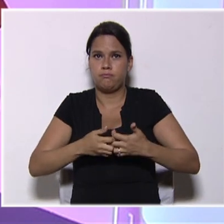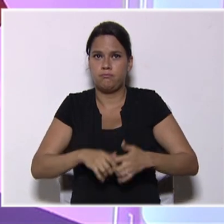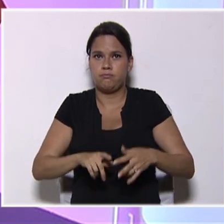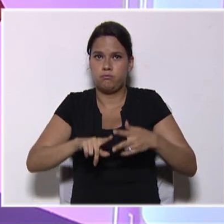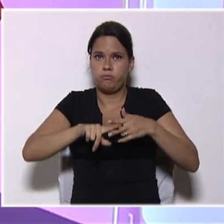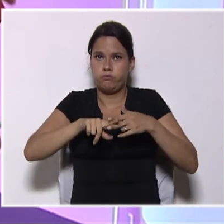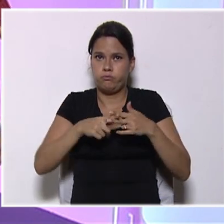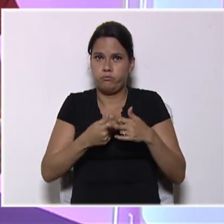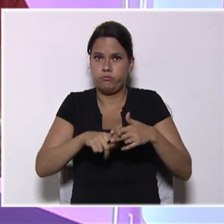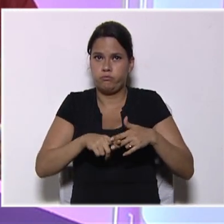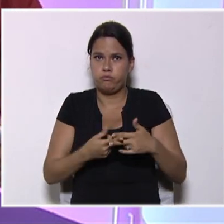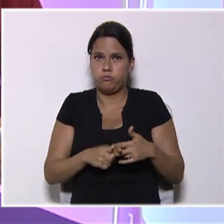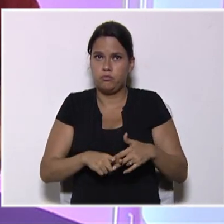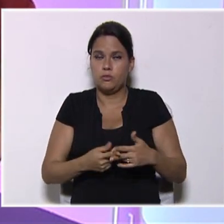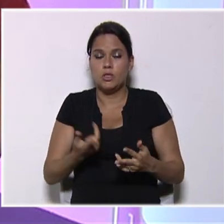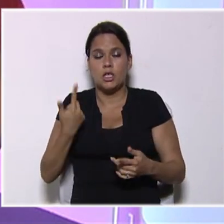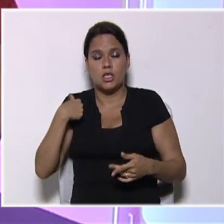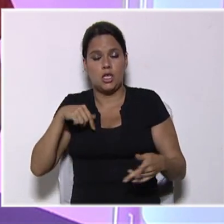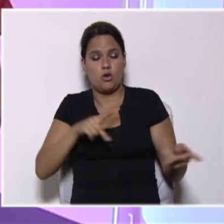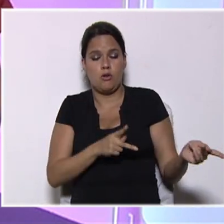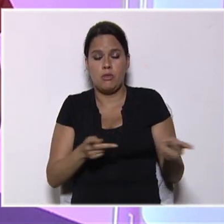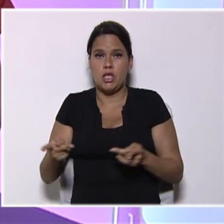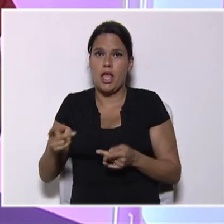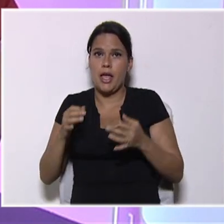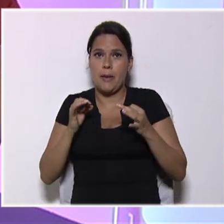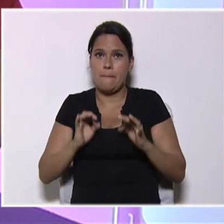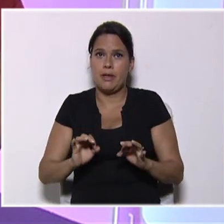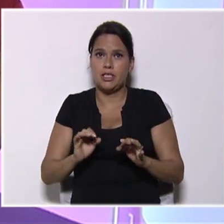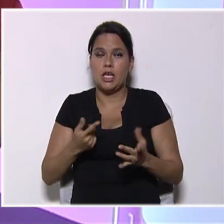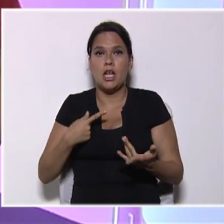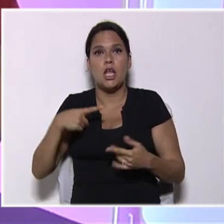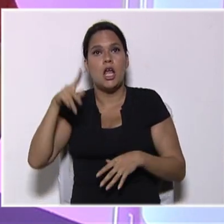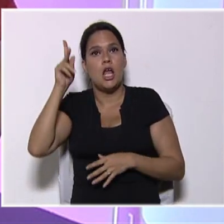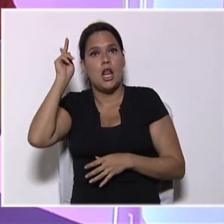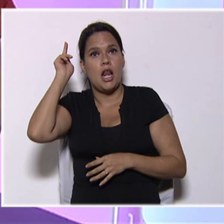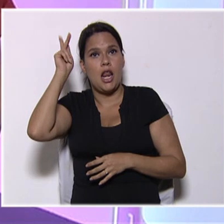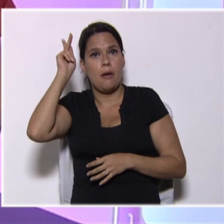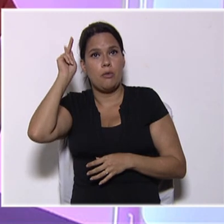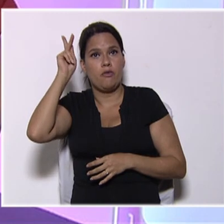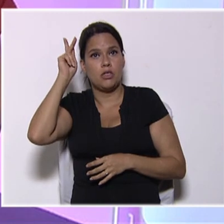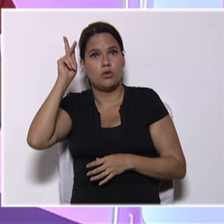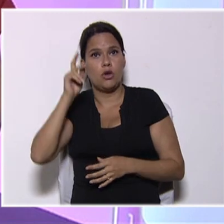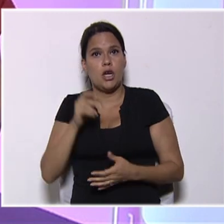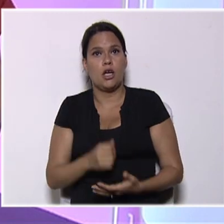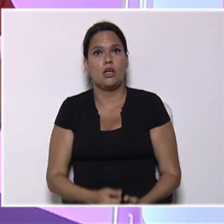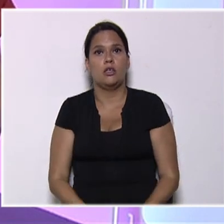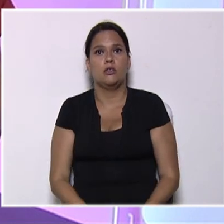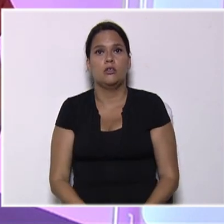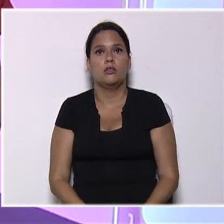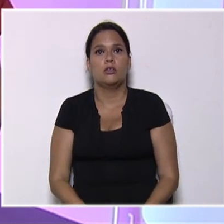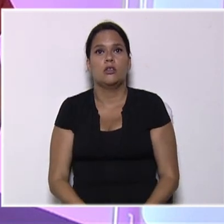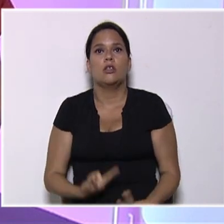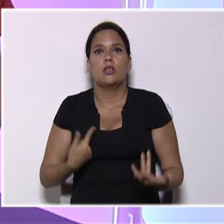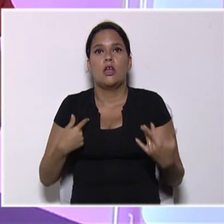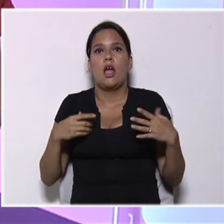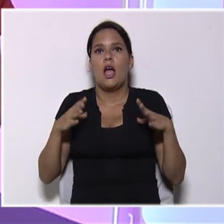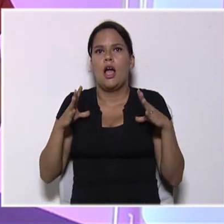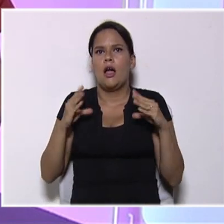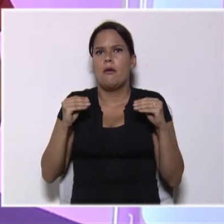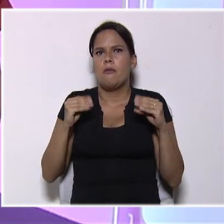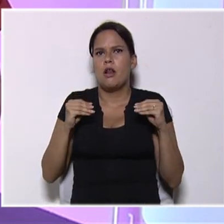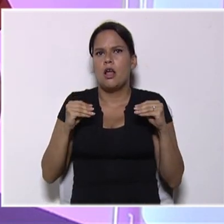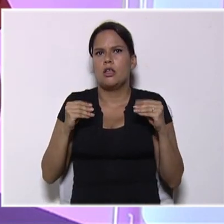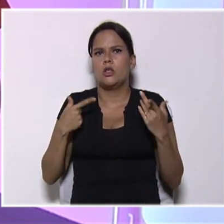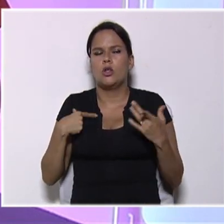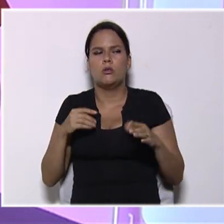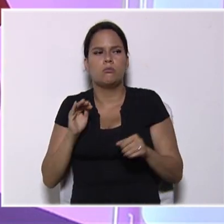y herramientas, quien tiene una invitada muy especial, y se trata de la profesora Omaira Guerrero. Estarán hablando acerca de la preservación